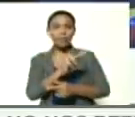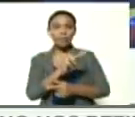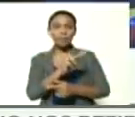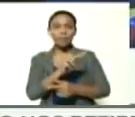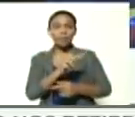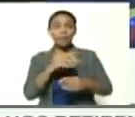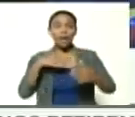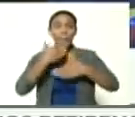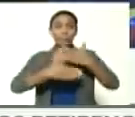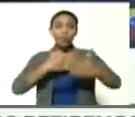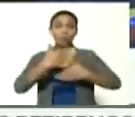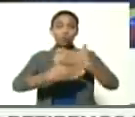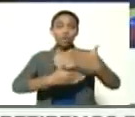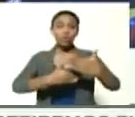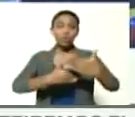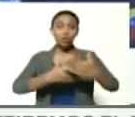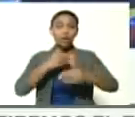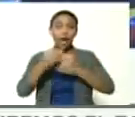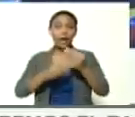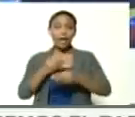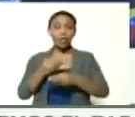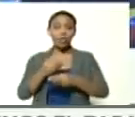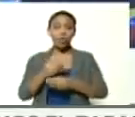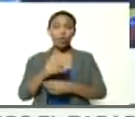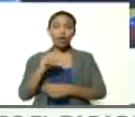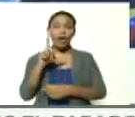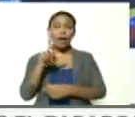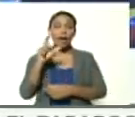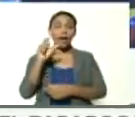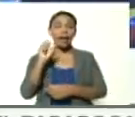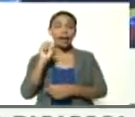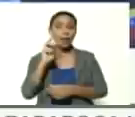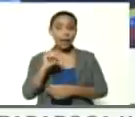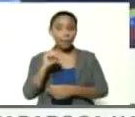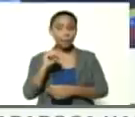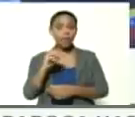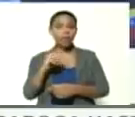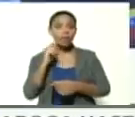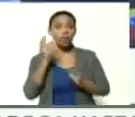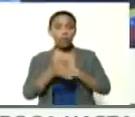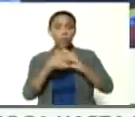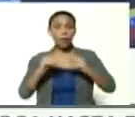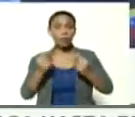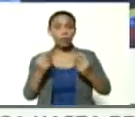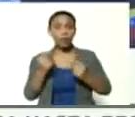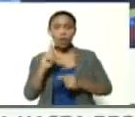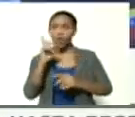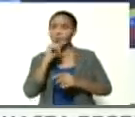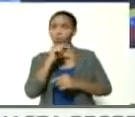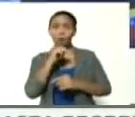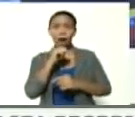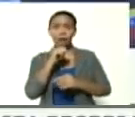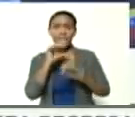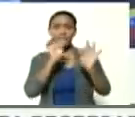el proceso con el ELN para reactivarlo. No ha habido manera, no hay ningún